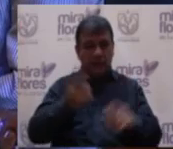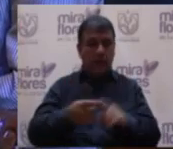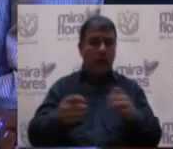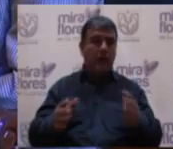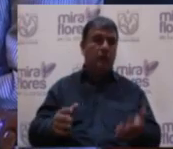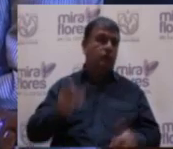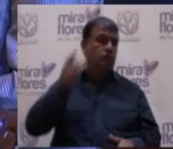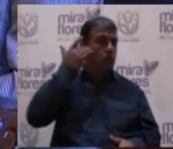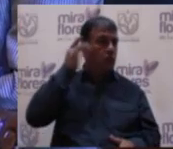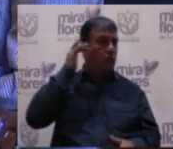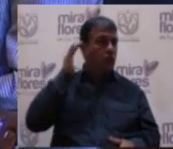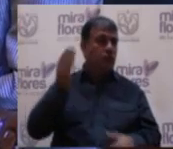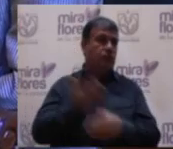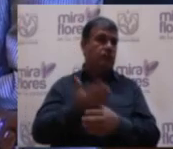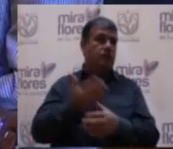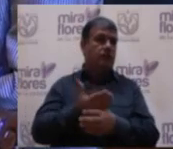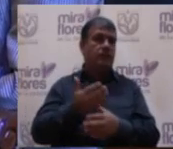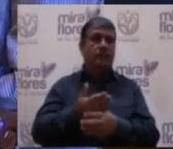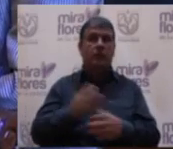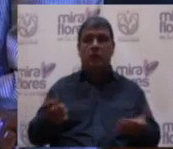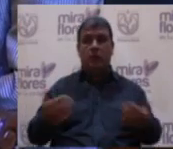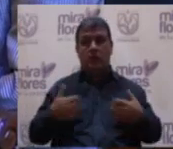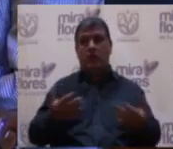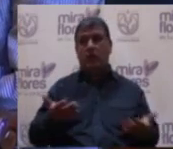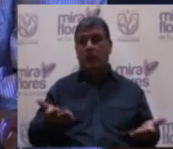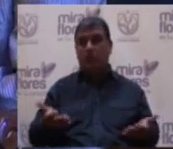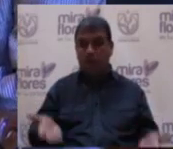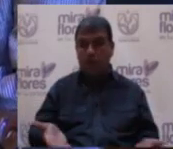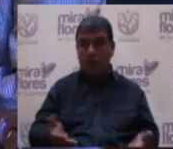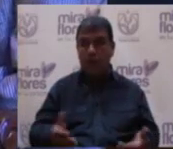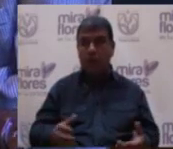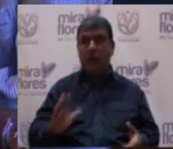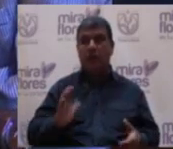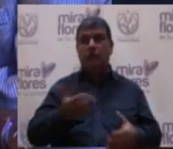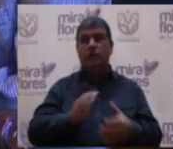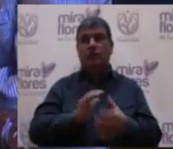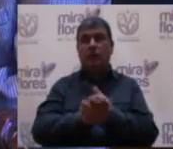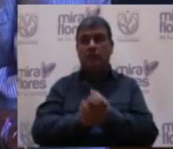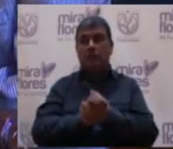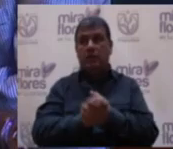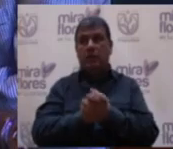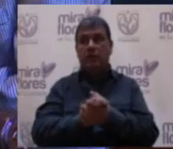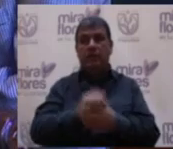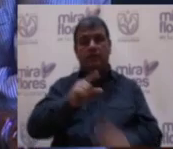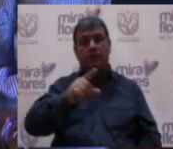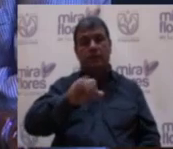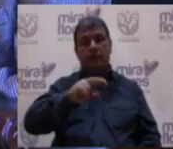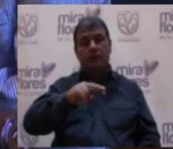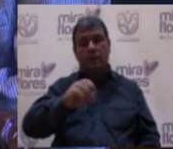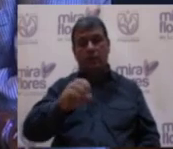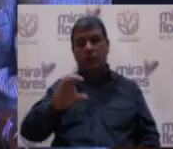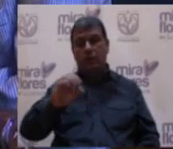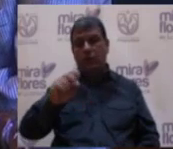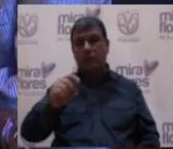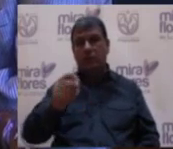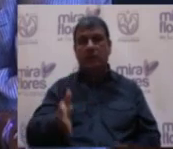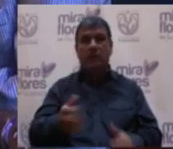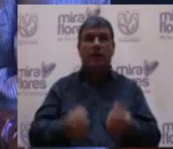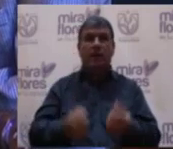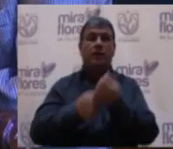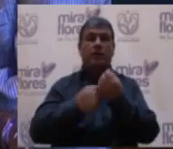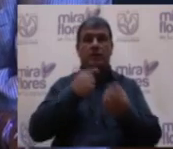ruidos molestos. Acá no tengo en este momento a nuestro querido amigo Gino Costa para que me apoye en este